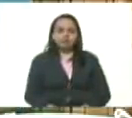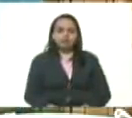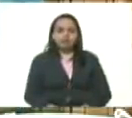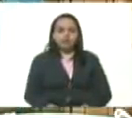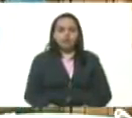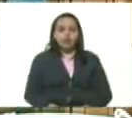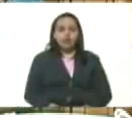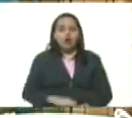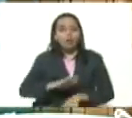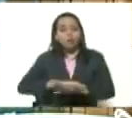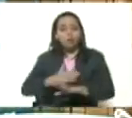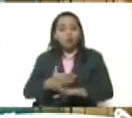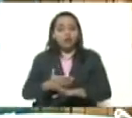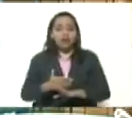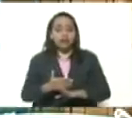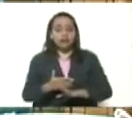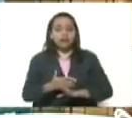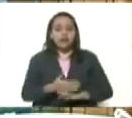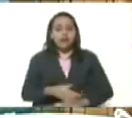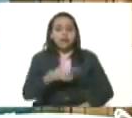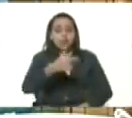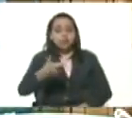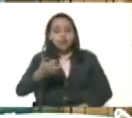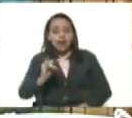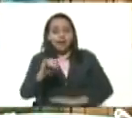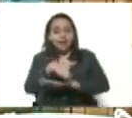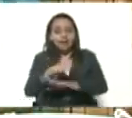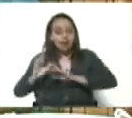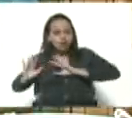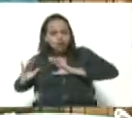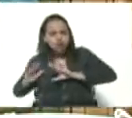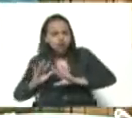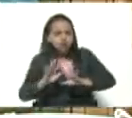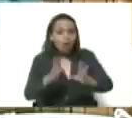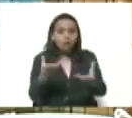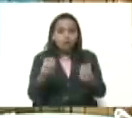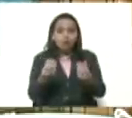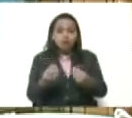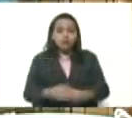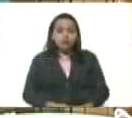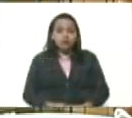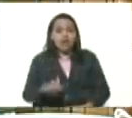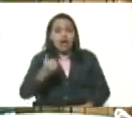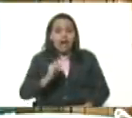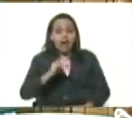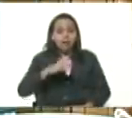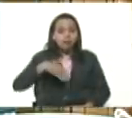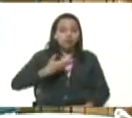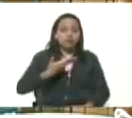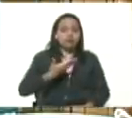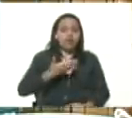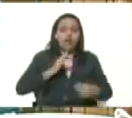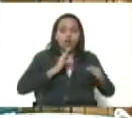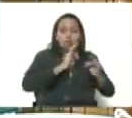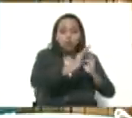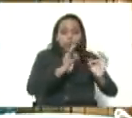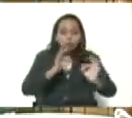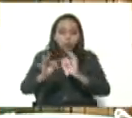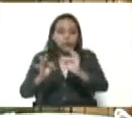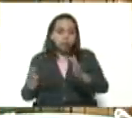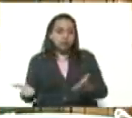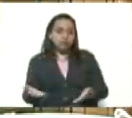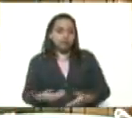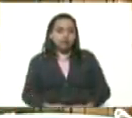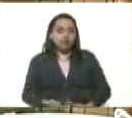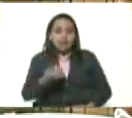Porque que salgan miles de personas a las calles, bueno, son posibilidades de contagio.